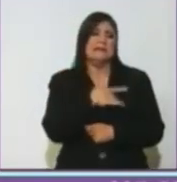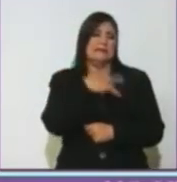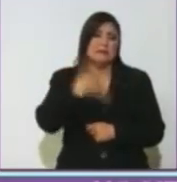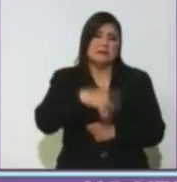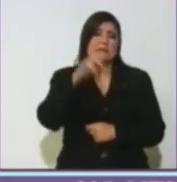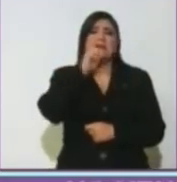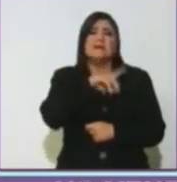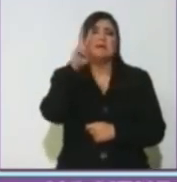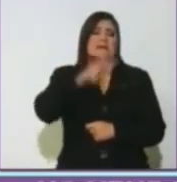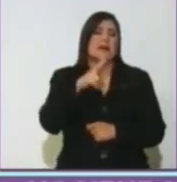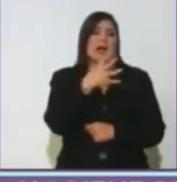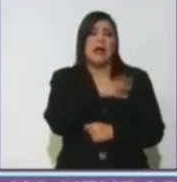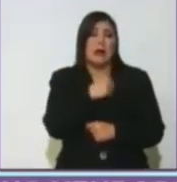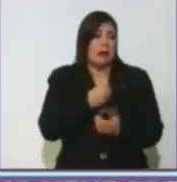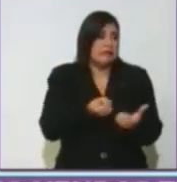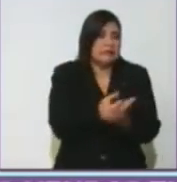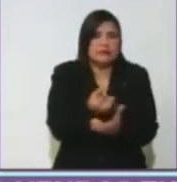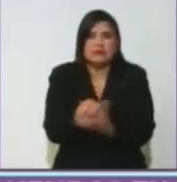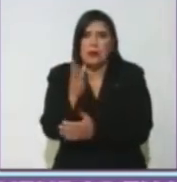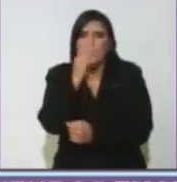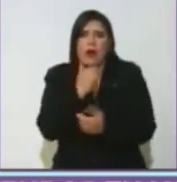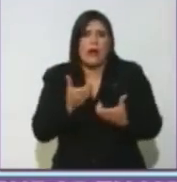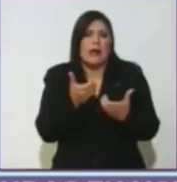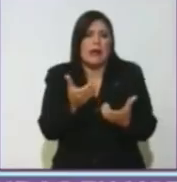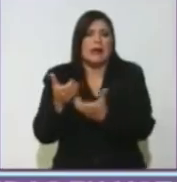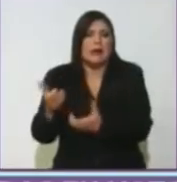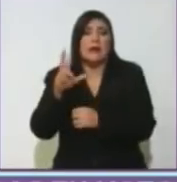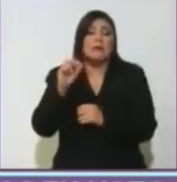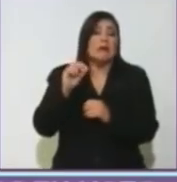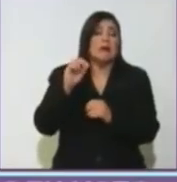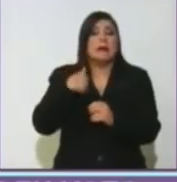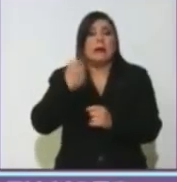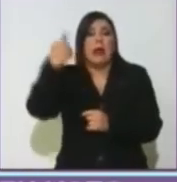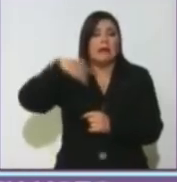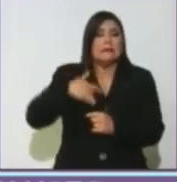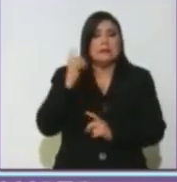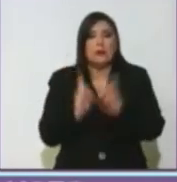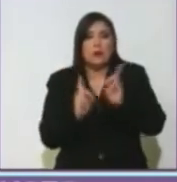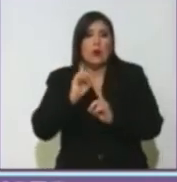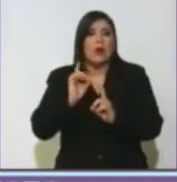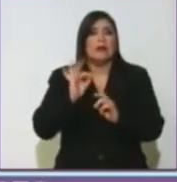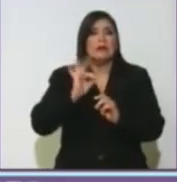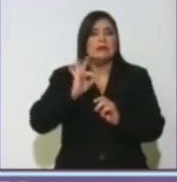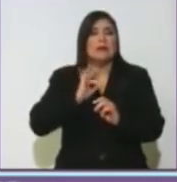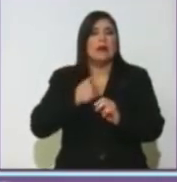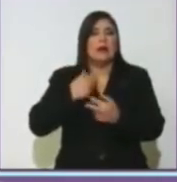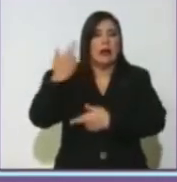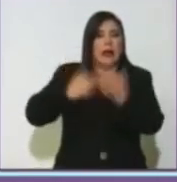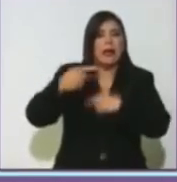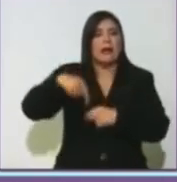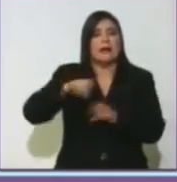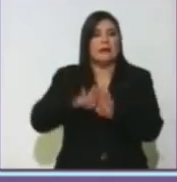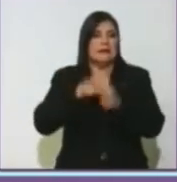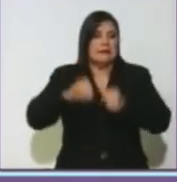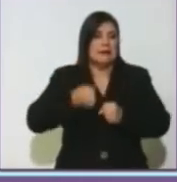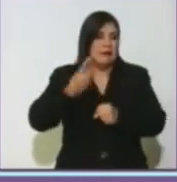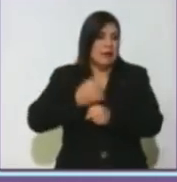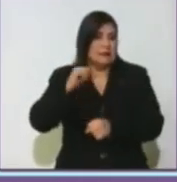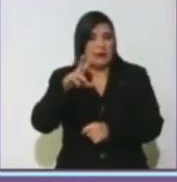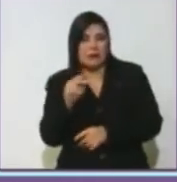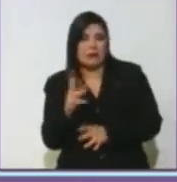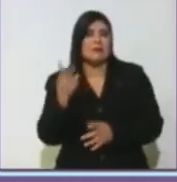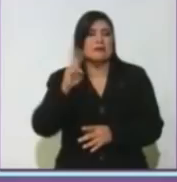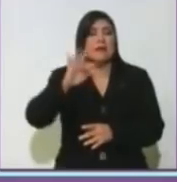puedan salir a la calle porque no tenemos la certeza de que regresen con seguridad me enoja saber que a las mujeres de esta ciudad